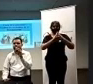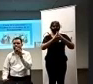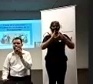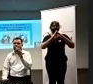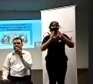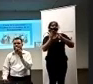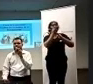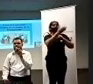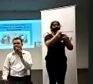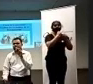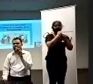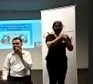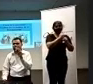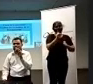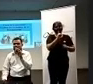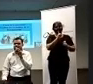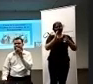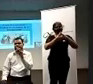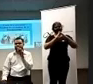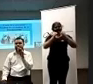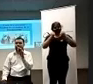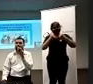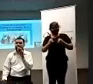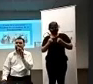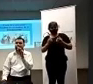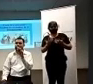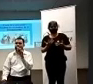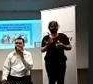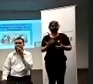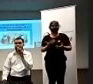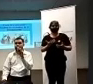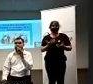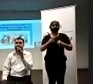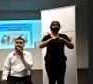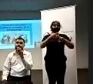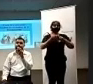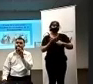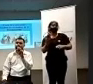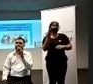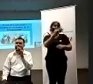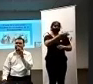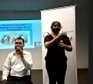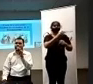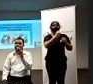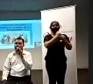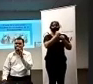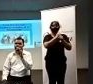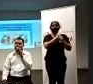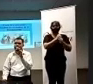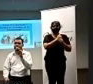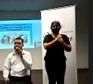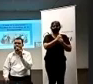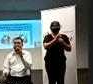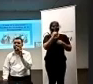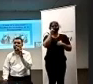hecho, para volver a mi trabajo, estaba una pelea, una odisea que tuve que realizar porque ya no podía estar confinado,